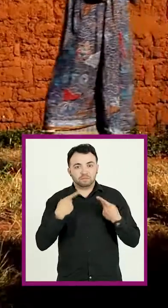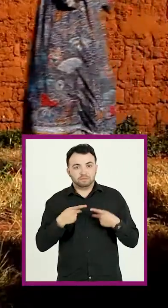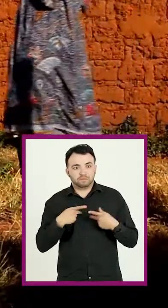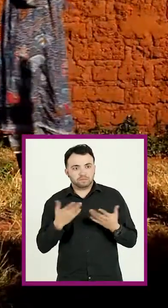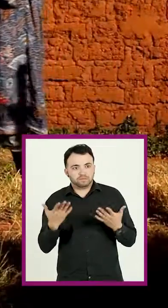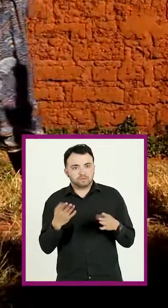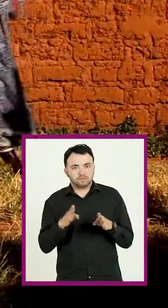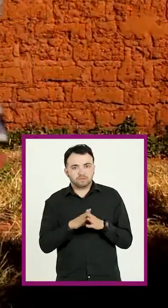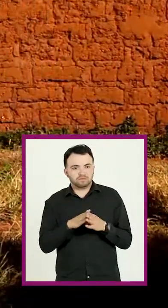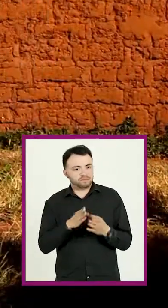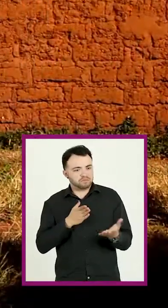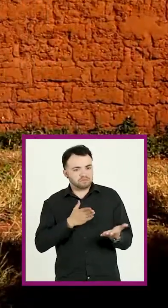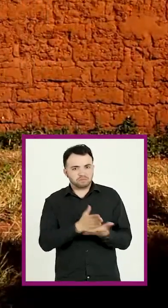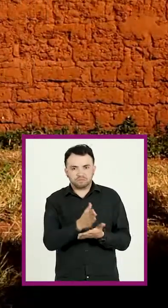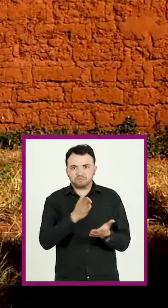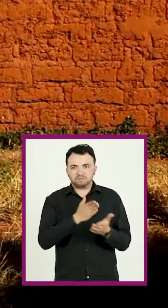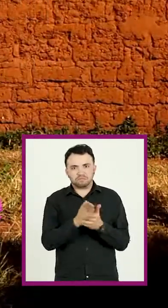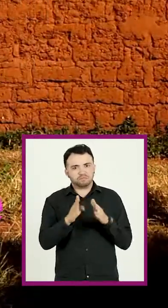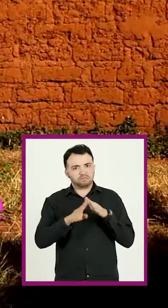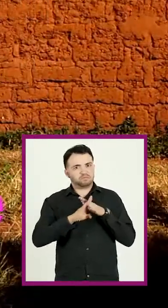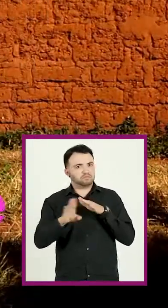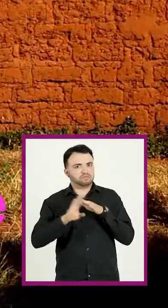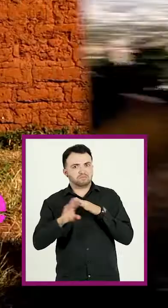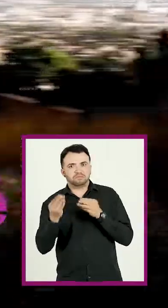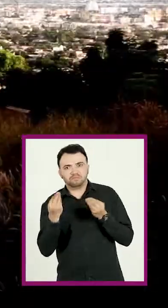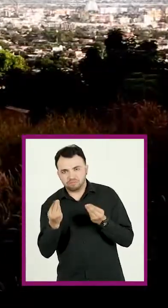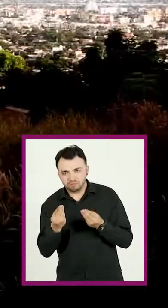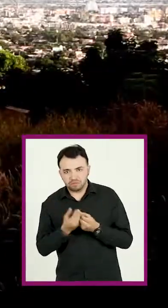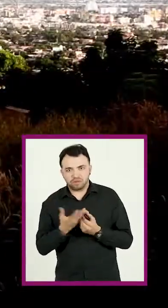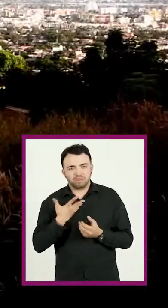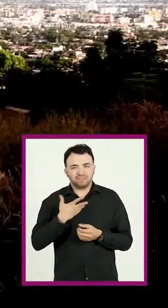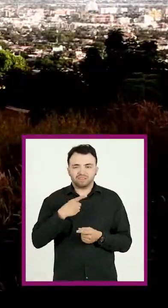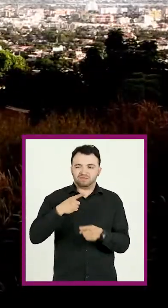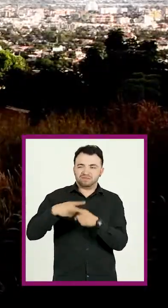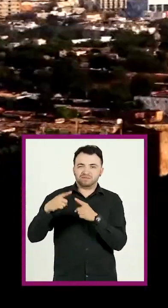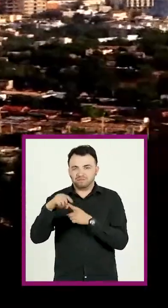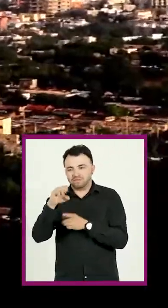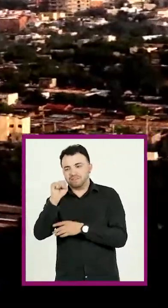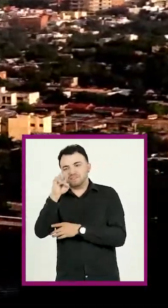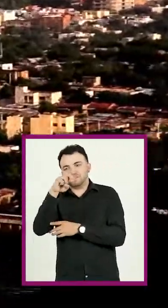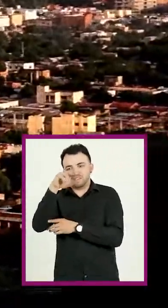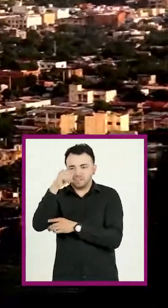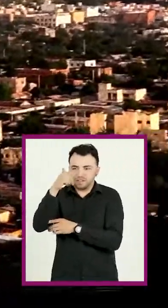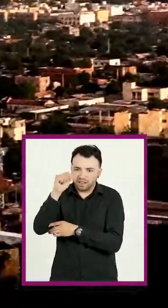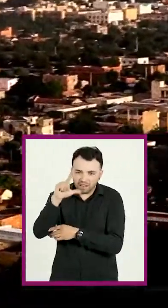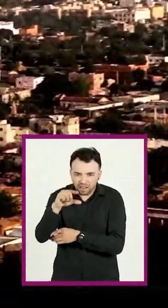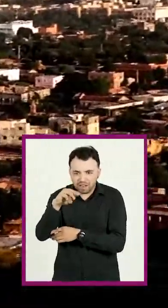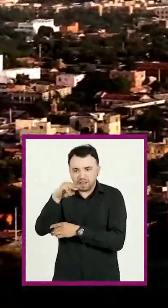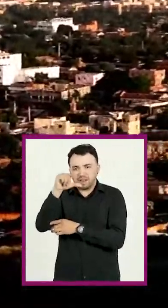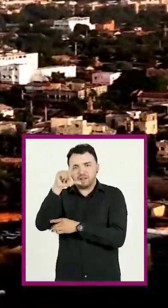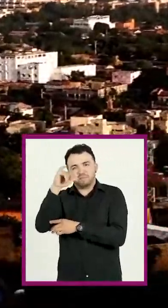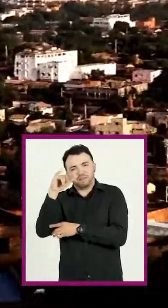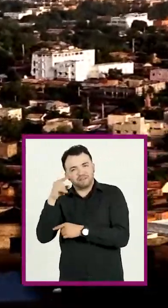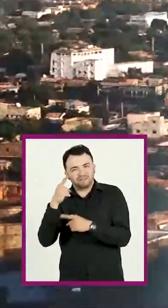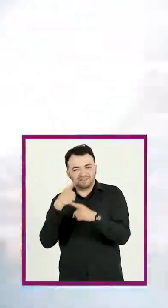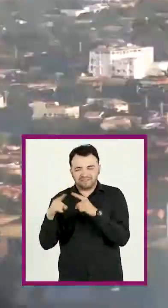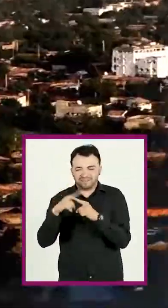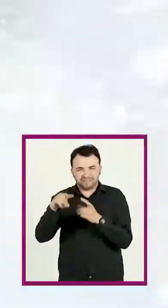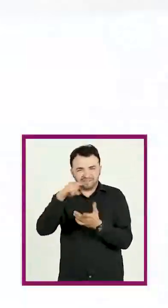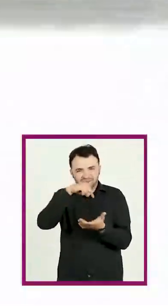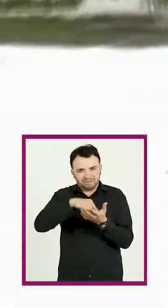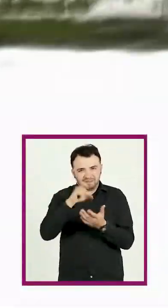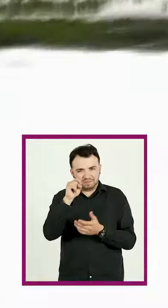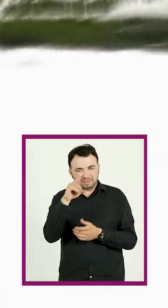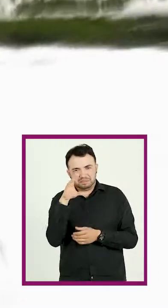fronteras políticas de la actualidad, como dije anteriormente, bueno, están en Senegal, en Gambia, en Guinea, en Mali y